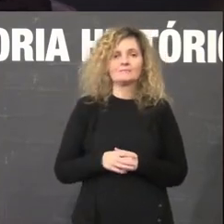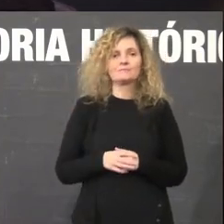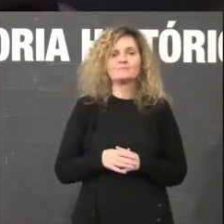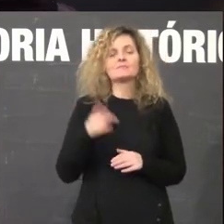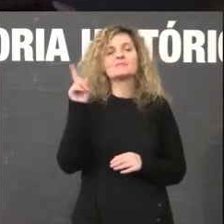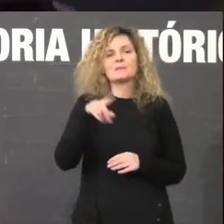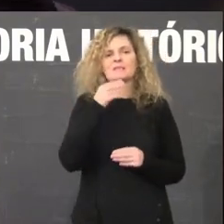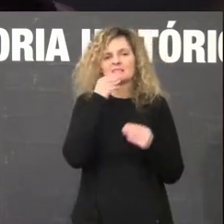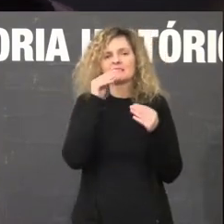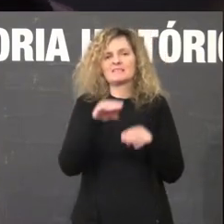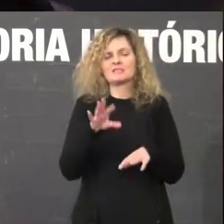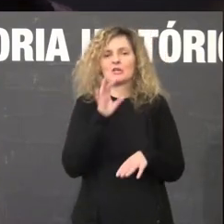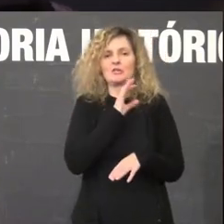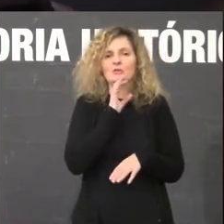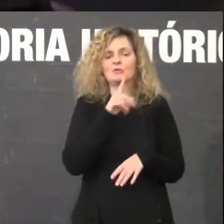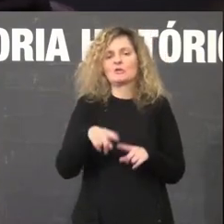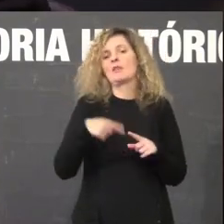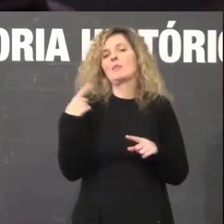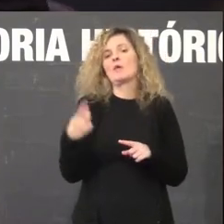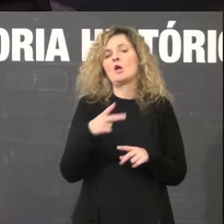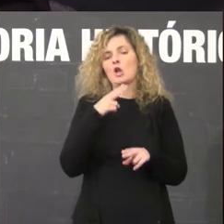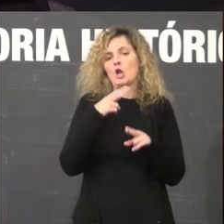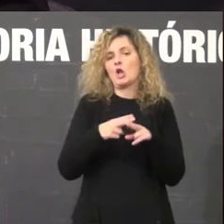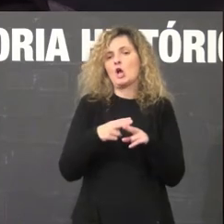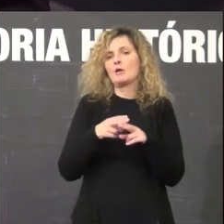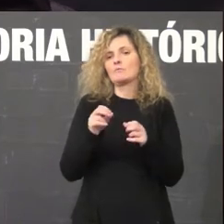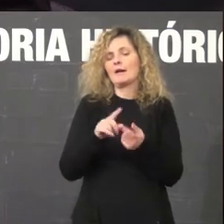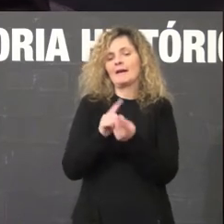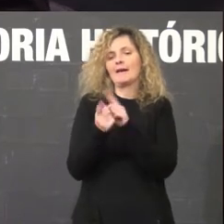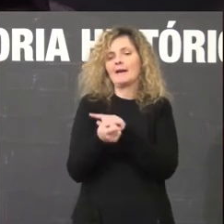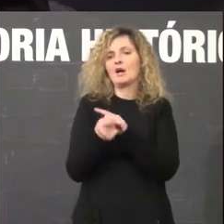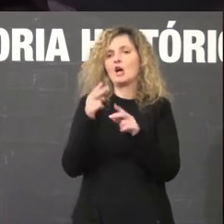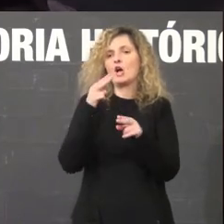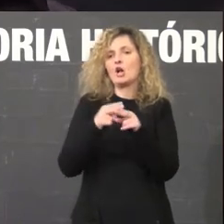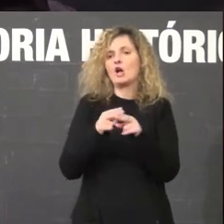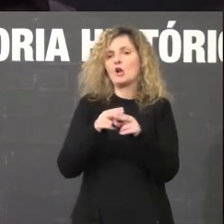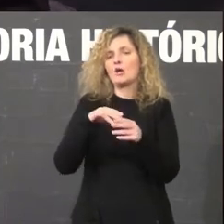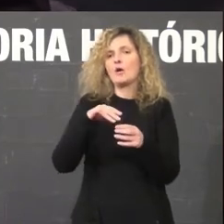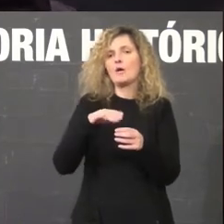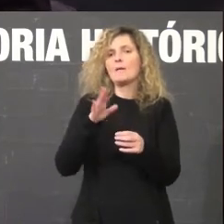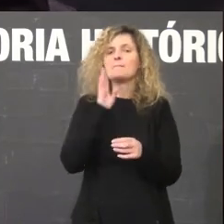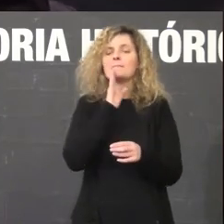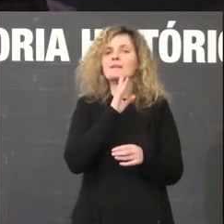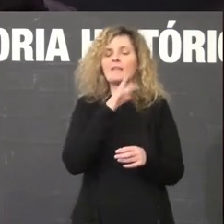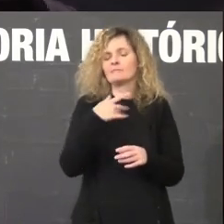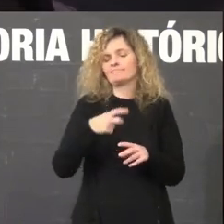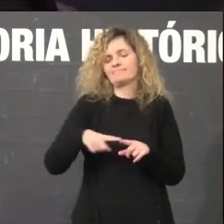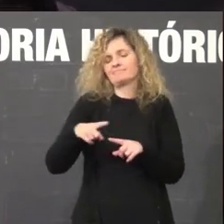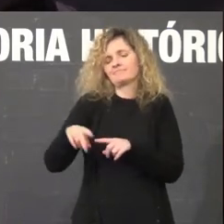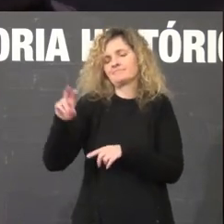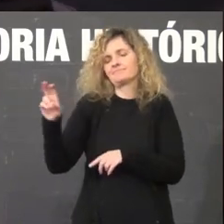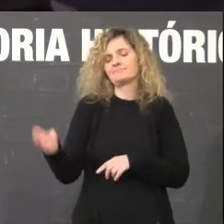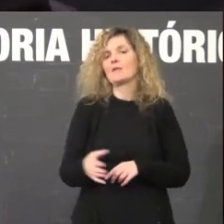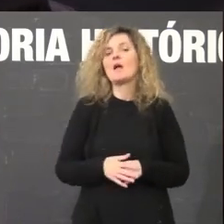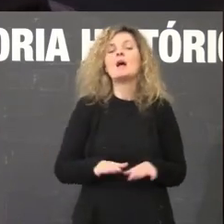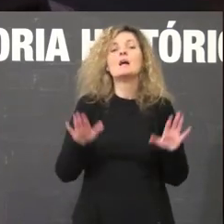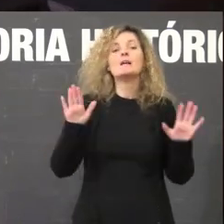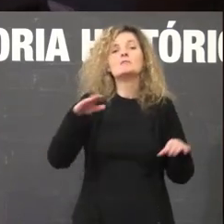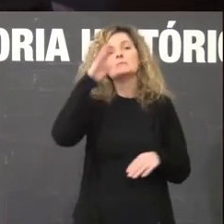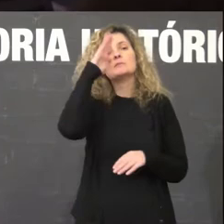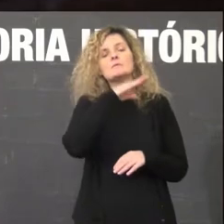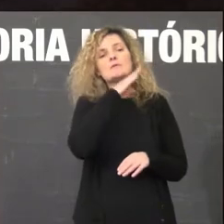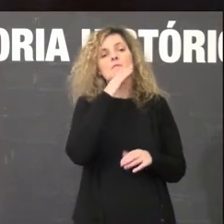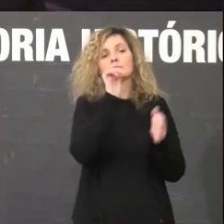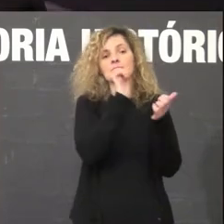Tamén ten unha historia curiosa, porque despois o nome o ten que mudar e poñen o nome de miña nai, etc. etc. Entón, meus pais